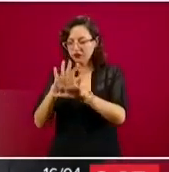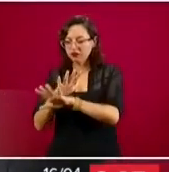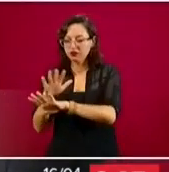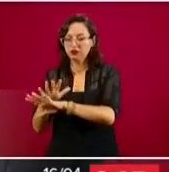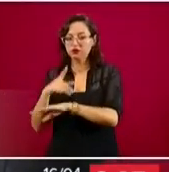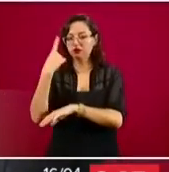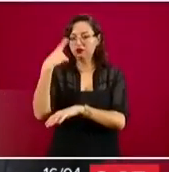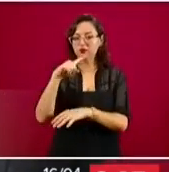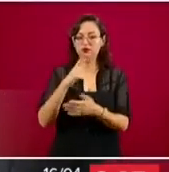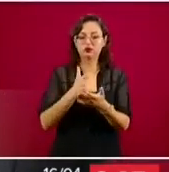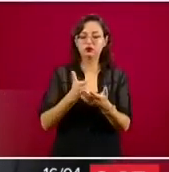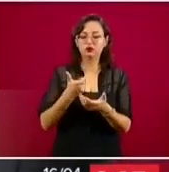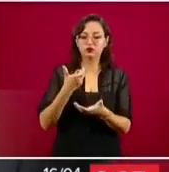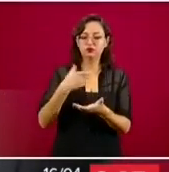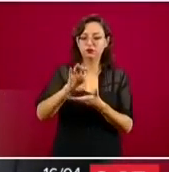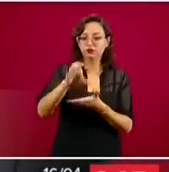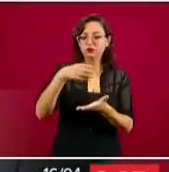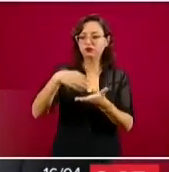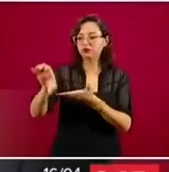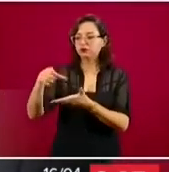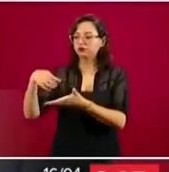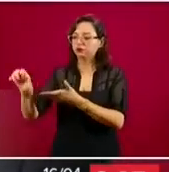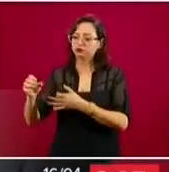de fondos, adelantando